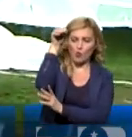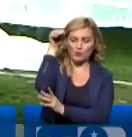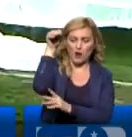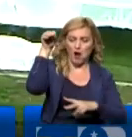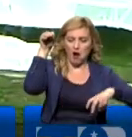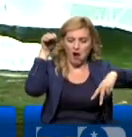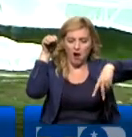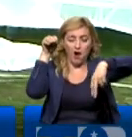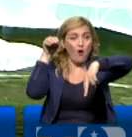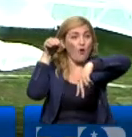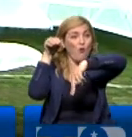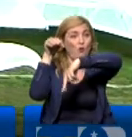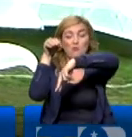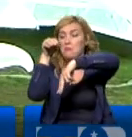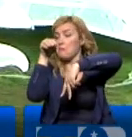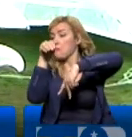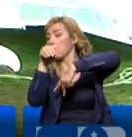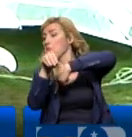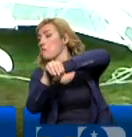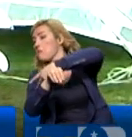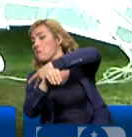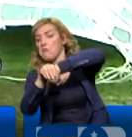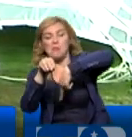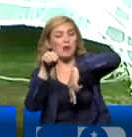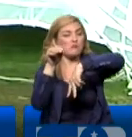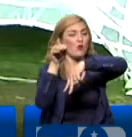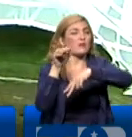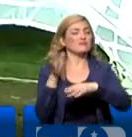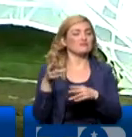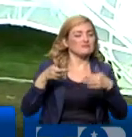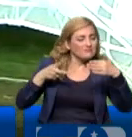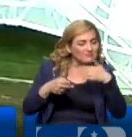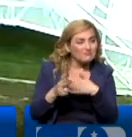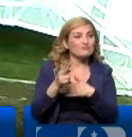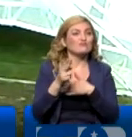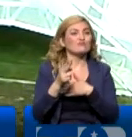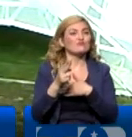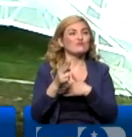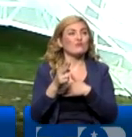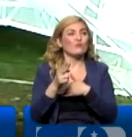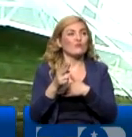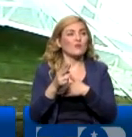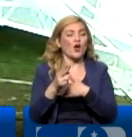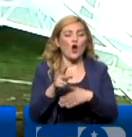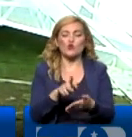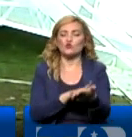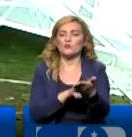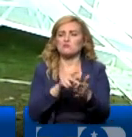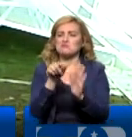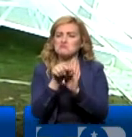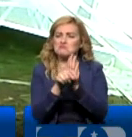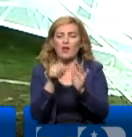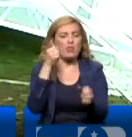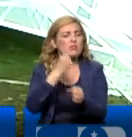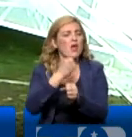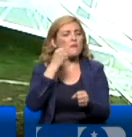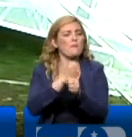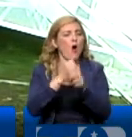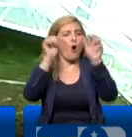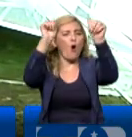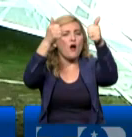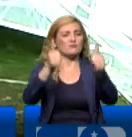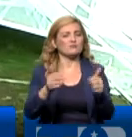monumento, pues en la inauguración se acostumbra a realizar esto para conocer más a detalle el trabajo del